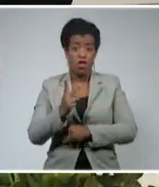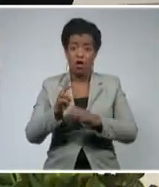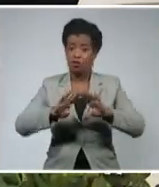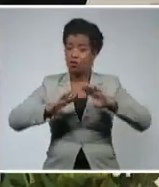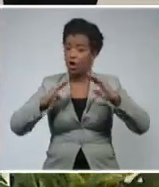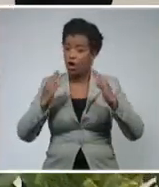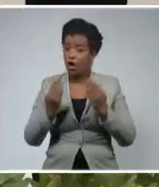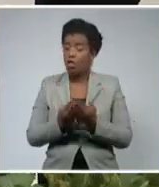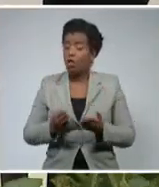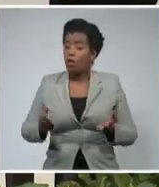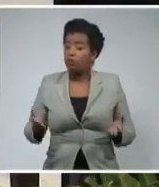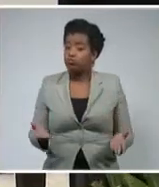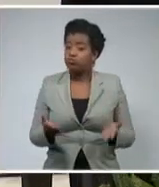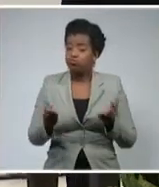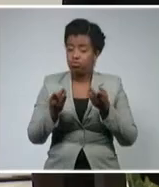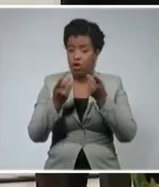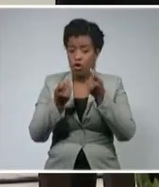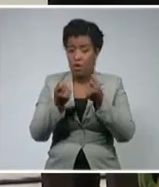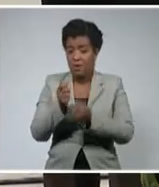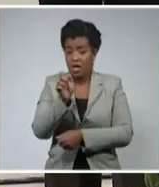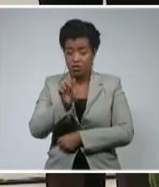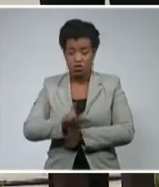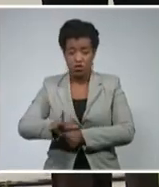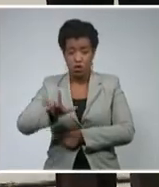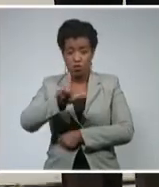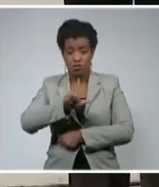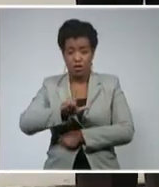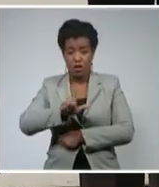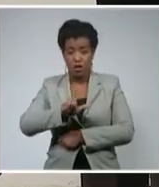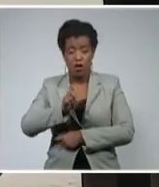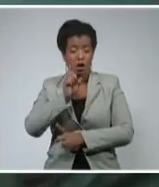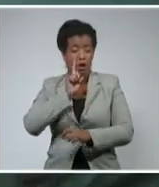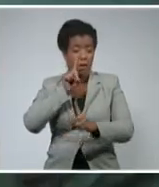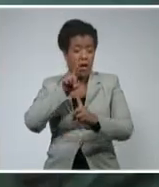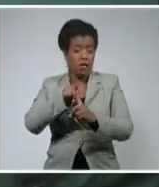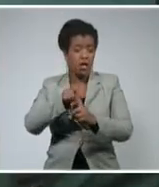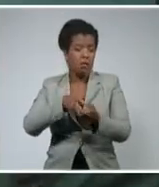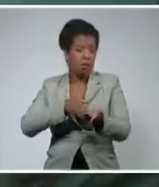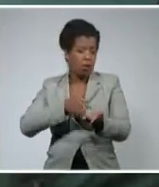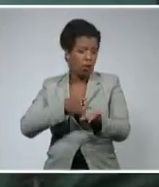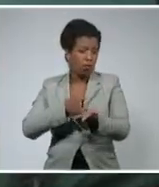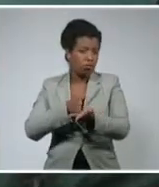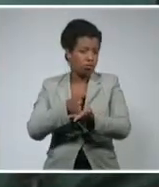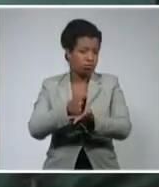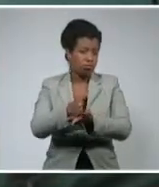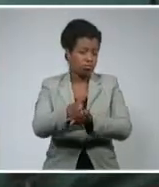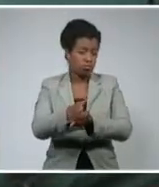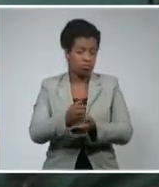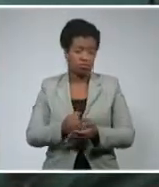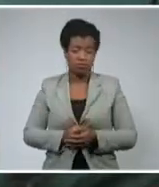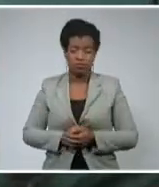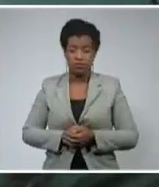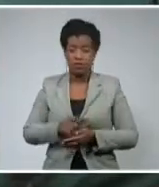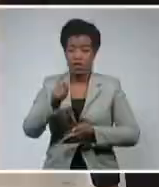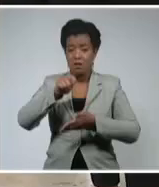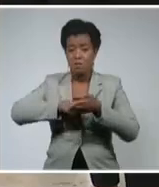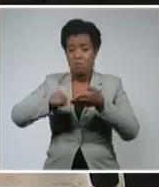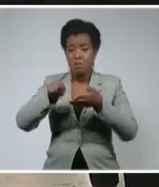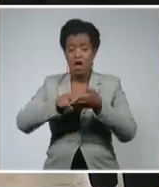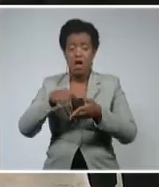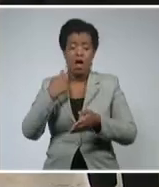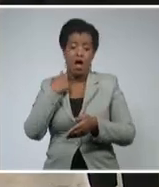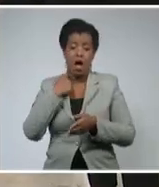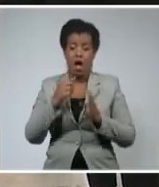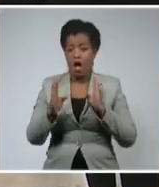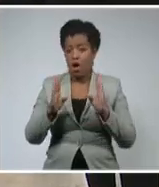esferas del desarrollo económico y social, con una visión de mediano y largo plazos. El plan anual de cooperación que